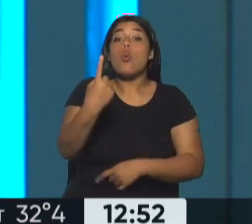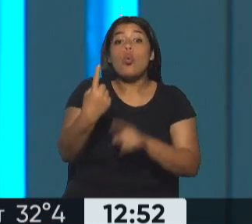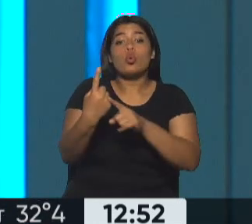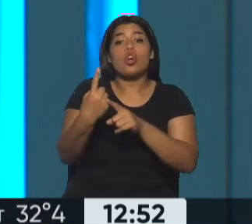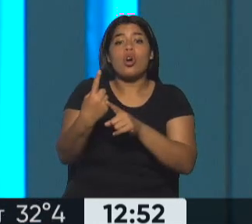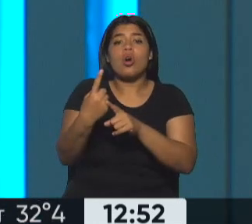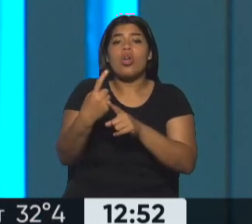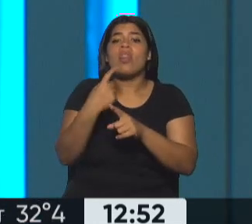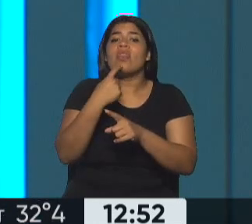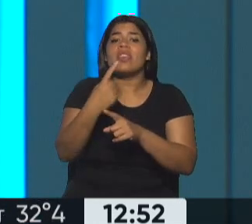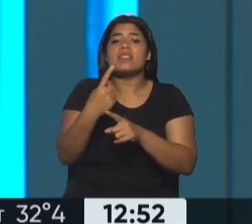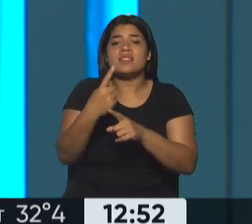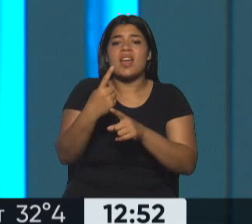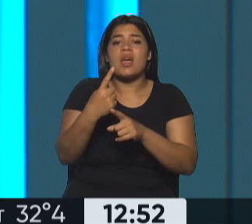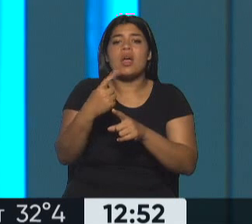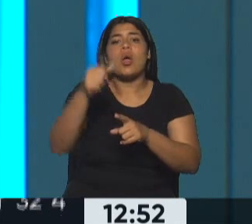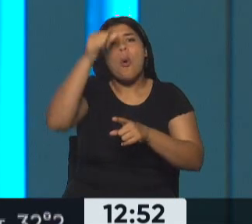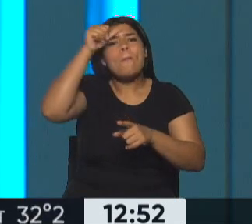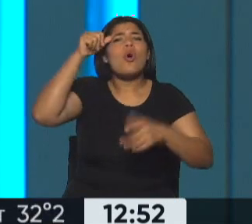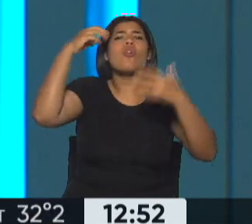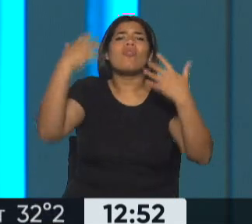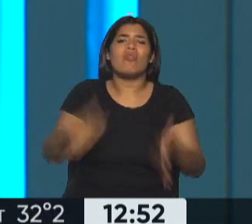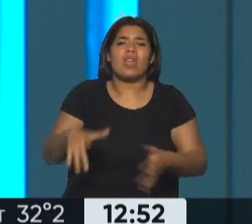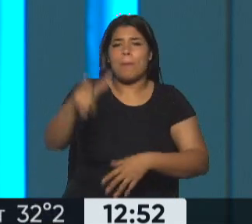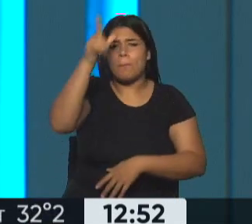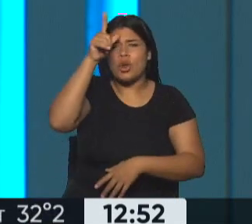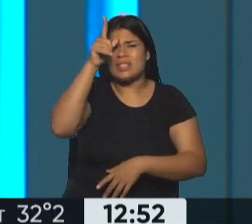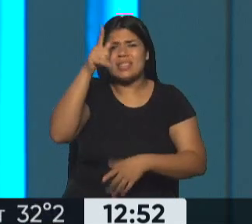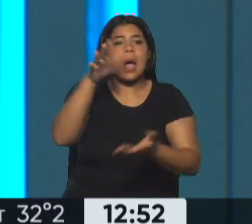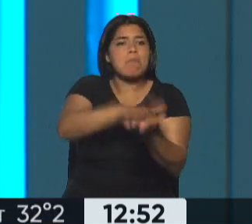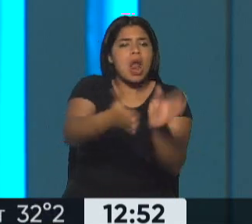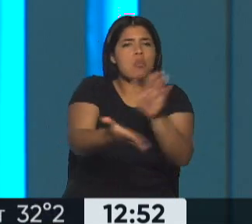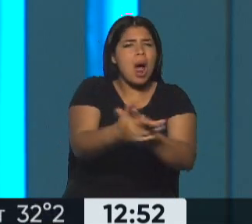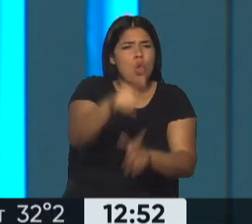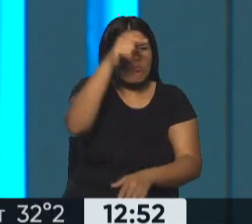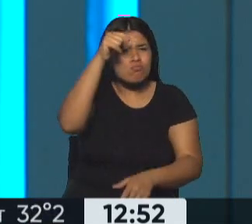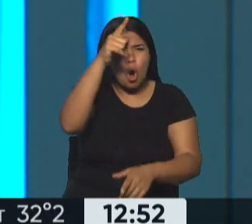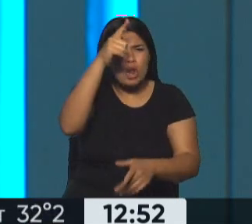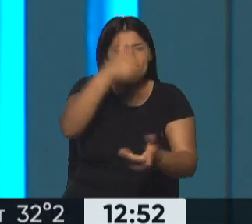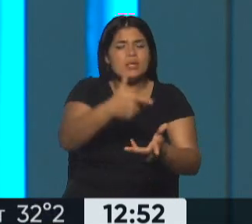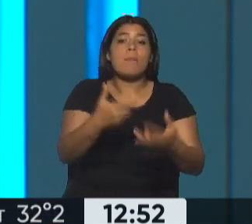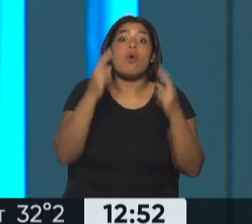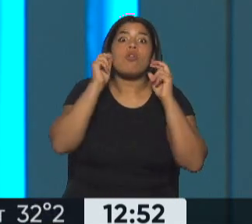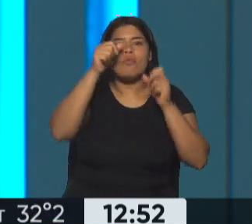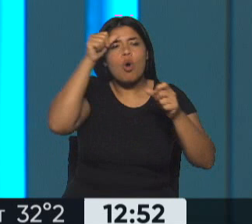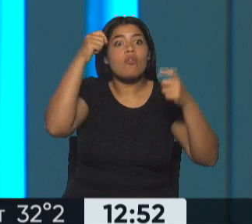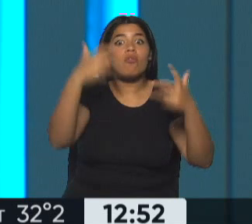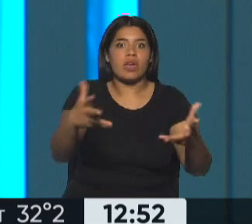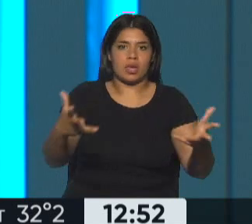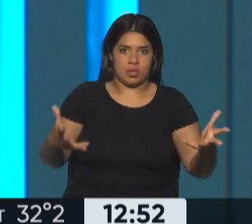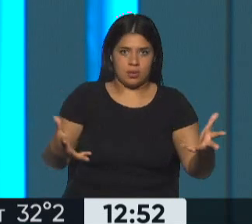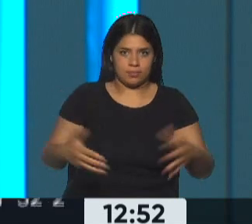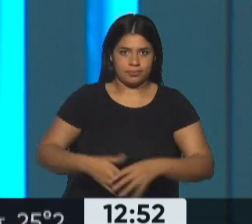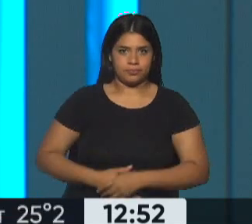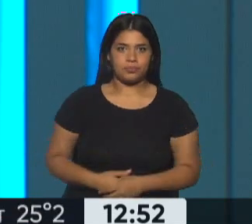decir de una u otra manera por fin la policía tiene lo que merece en el marco de los incidentes y del enfrentamiento entre la gente y los efectivos de la